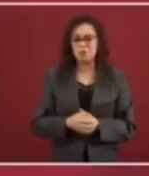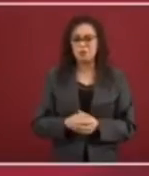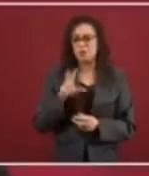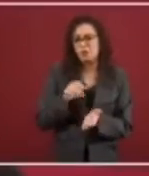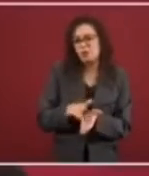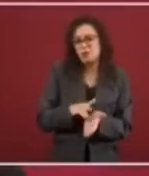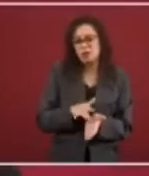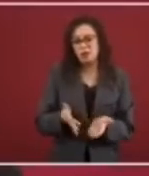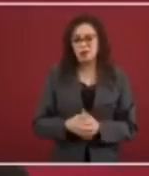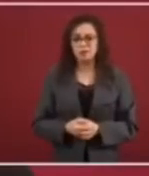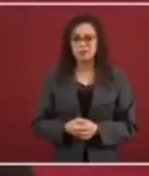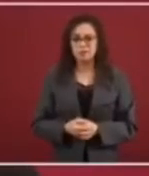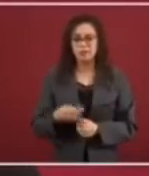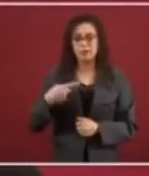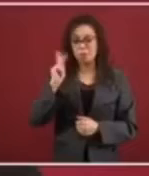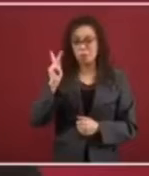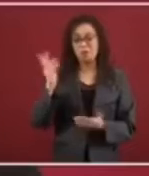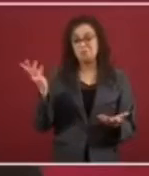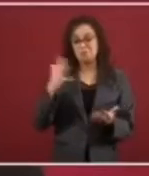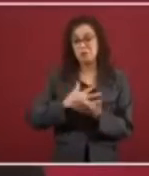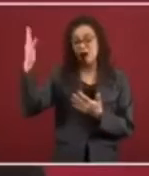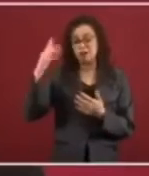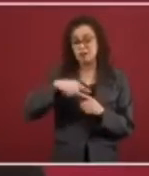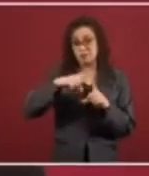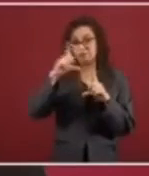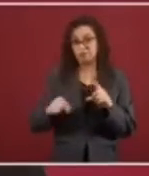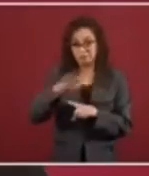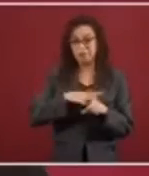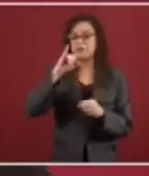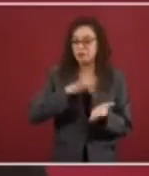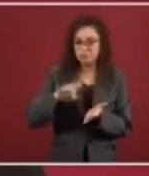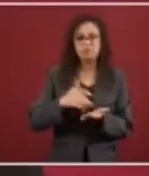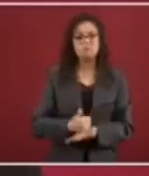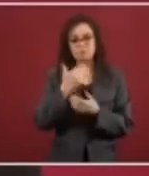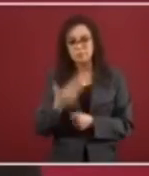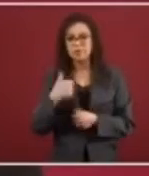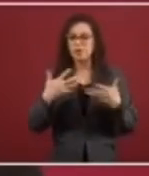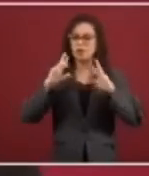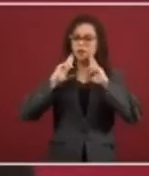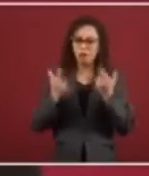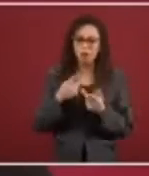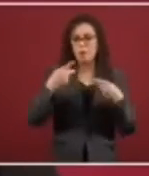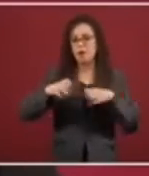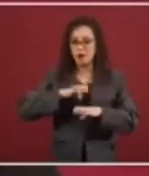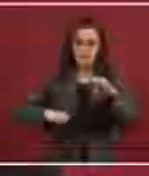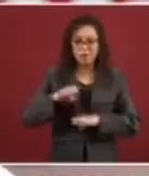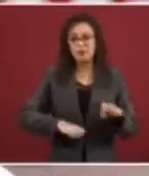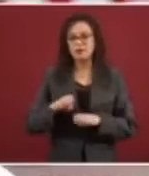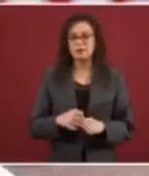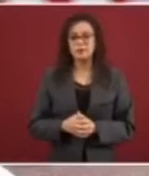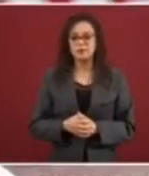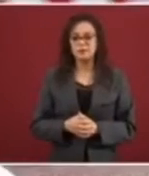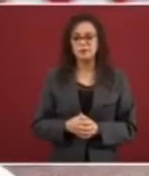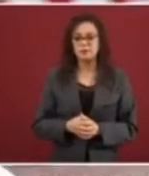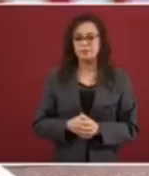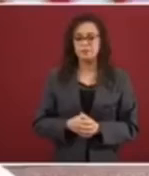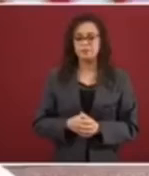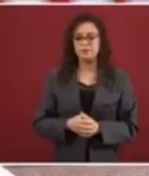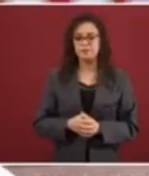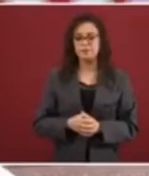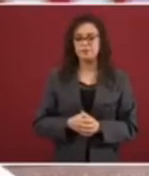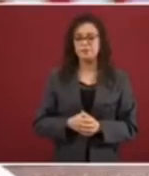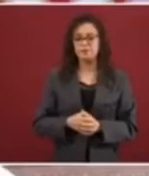no apoyan, pero la mayoría del pueblo de México está ayudando. He tenido reuniones con empresarios, con